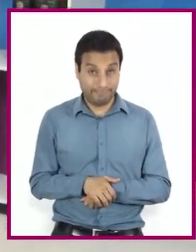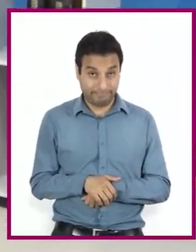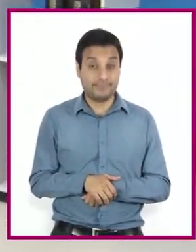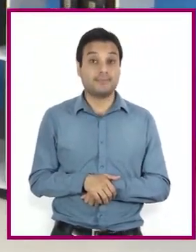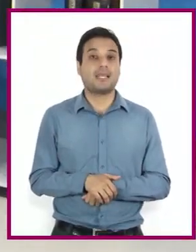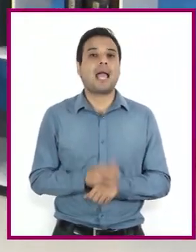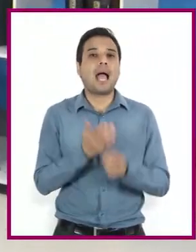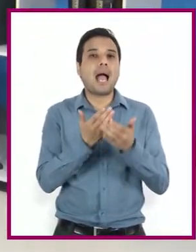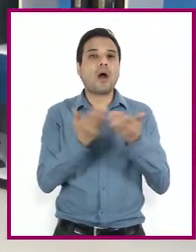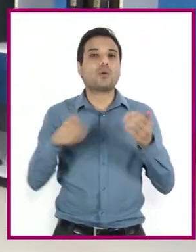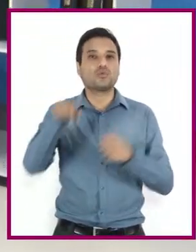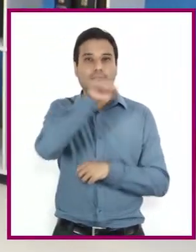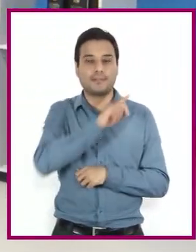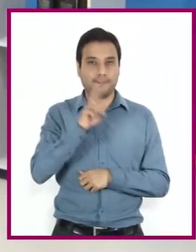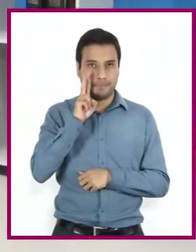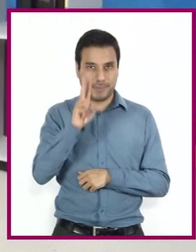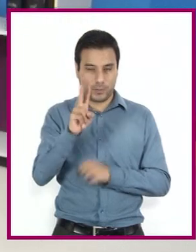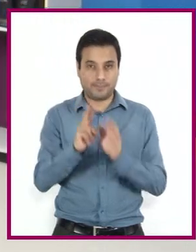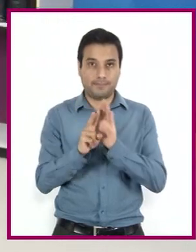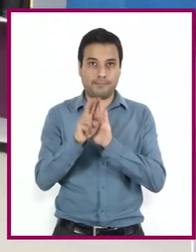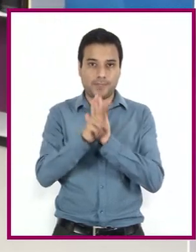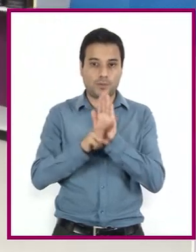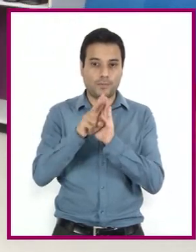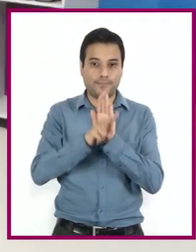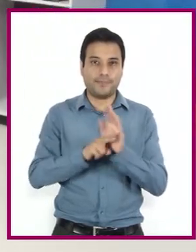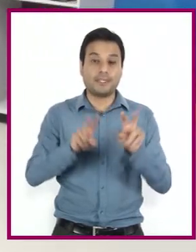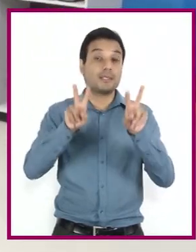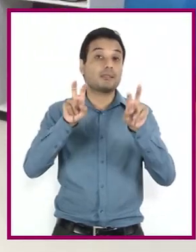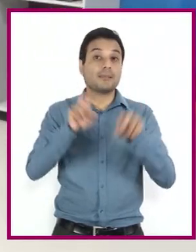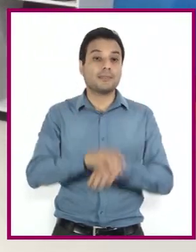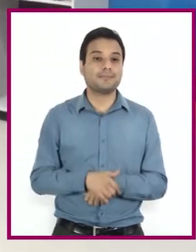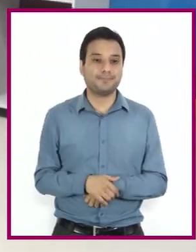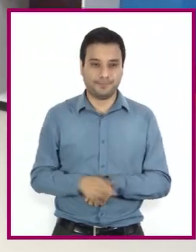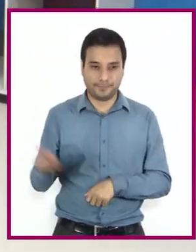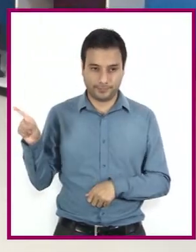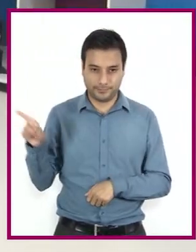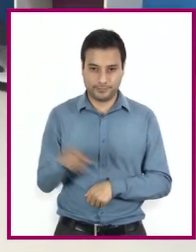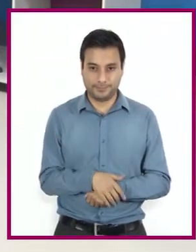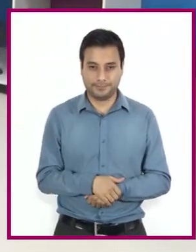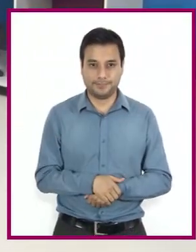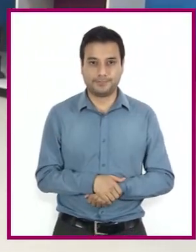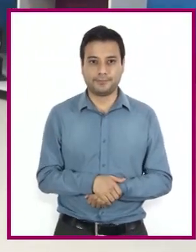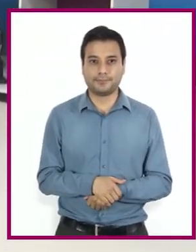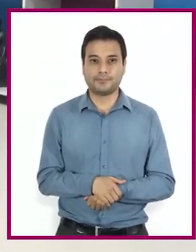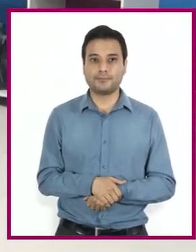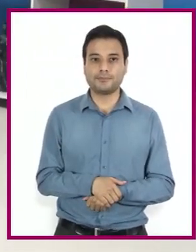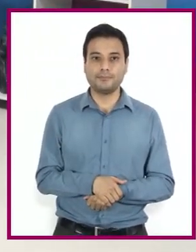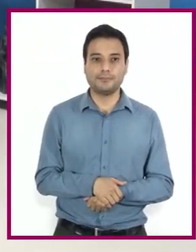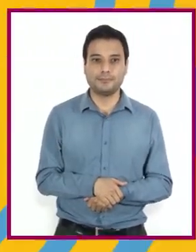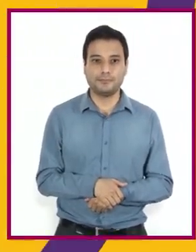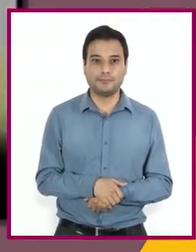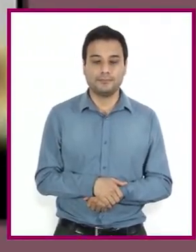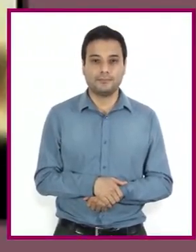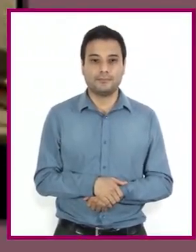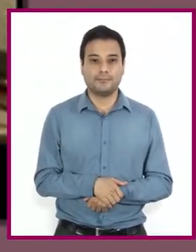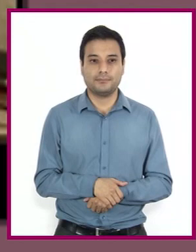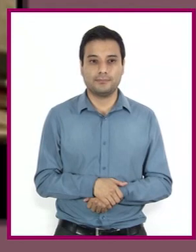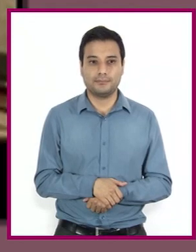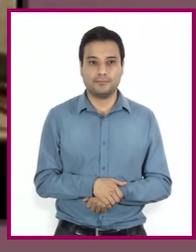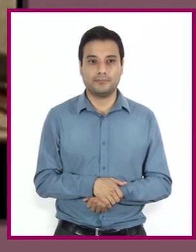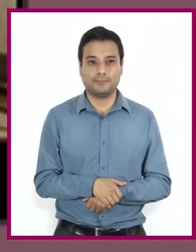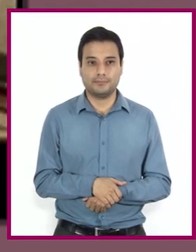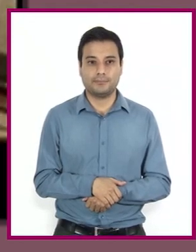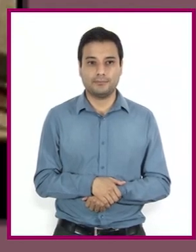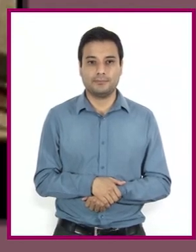invito a ver y a escuchar el siguiente video titulado La transición democrática en México. Bueno,